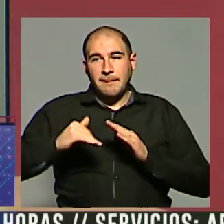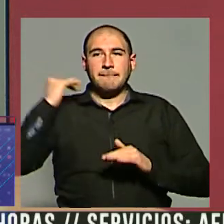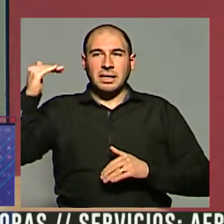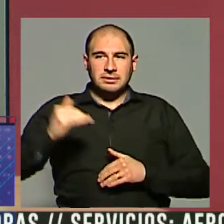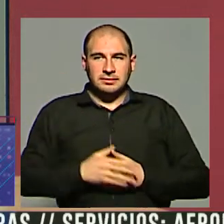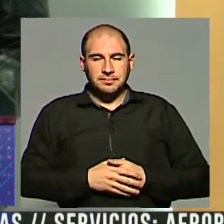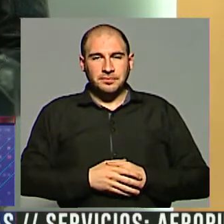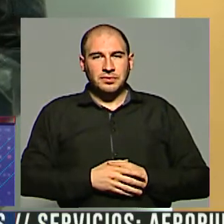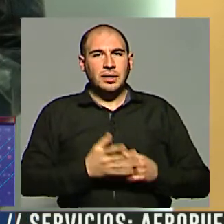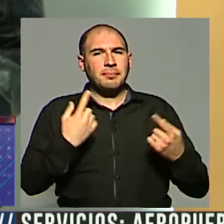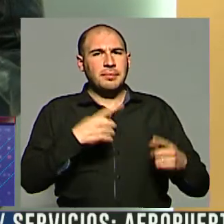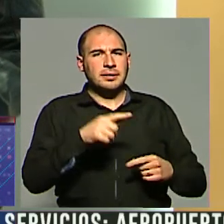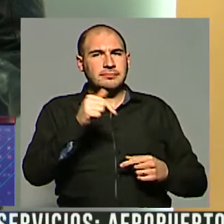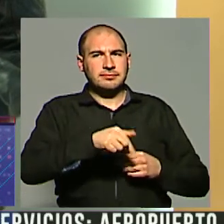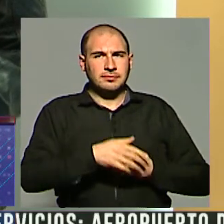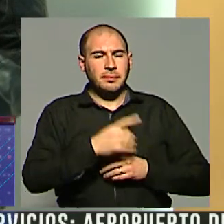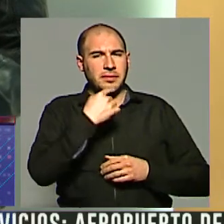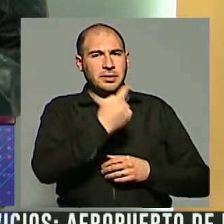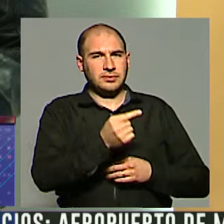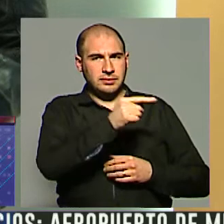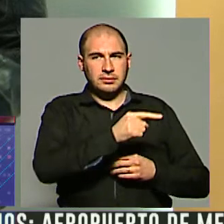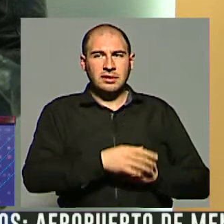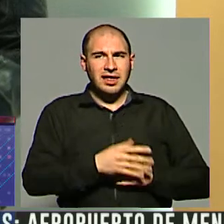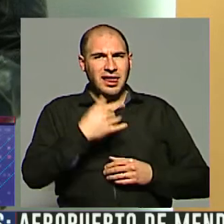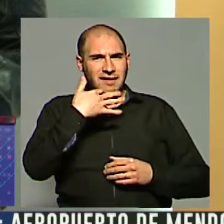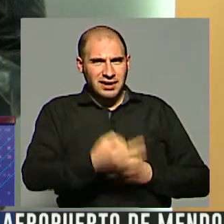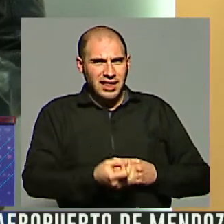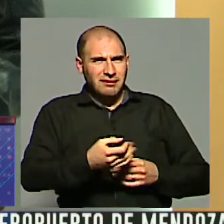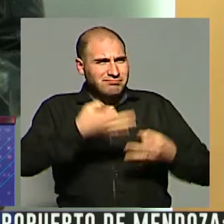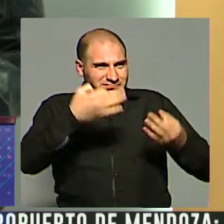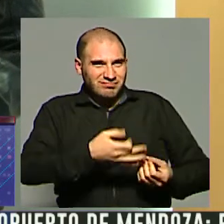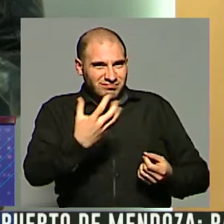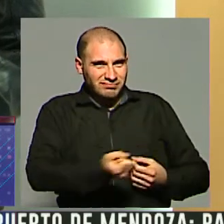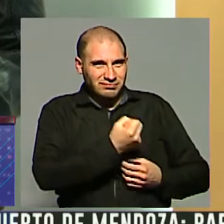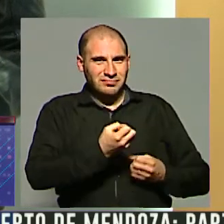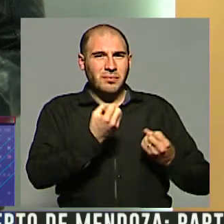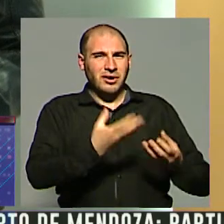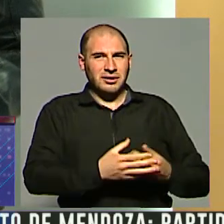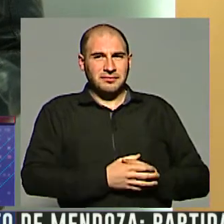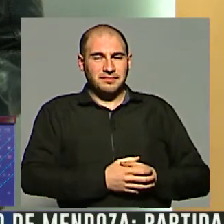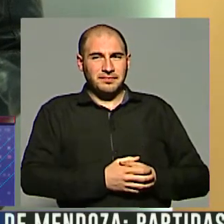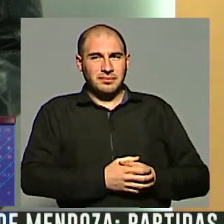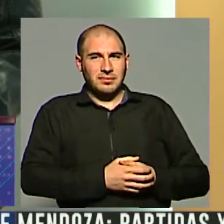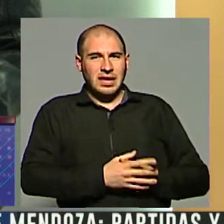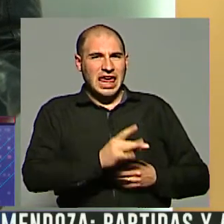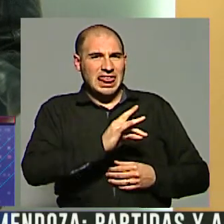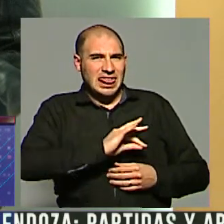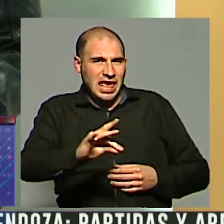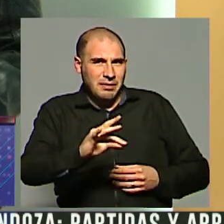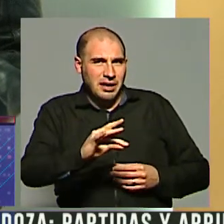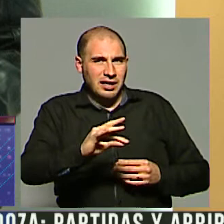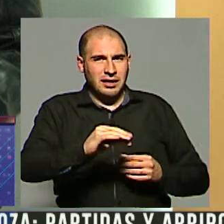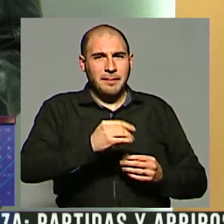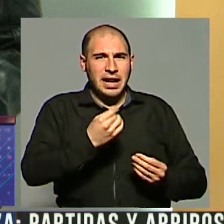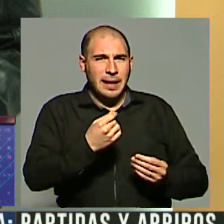elevada. Bueno, pero esto, y te pregunto a vos, ¿realmente conviene esto? Digo, porque endeudarse, por otro